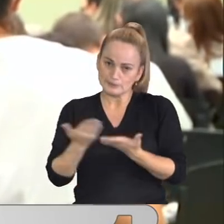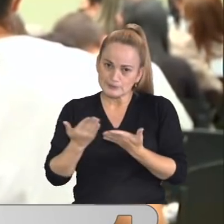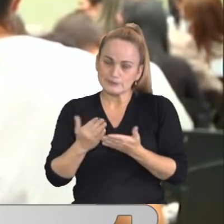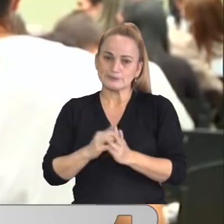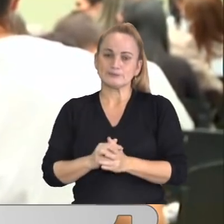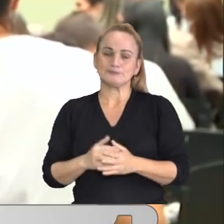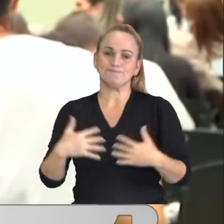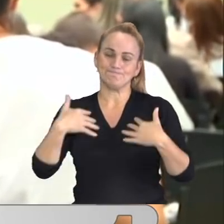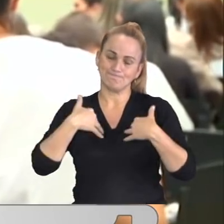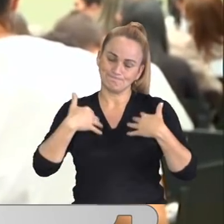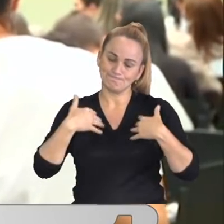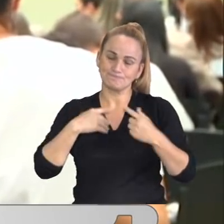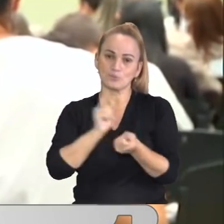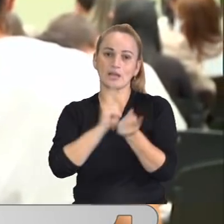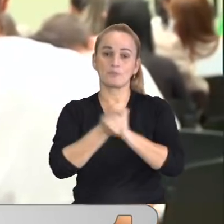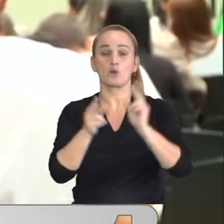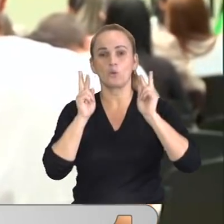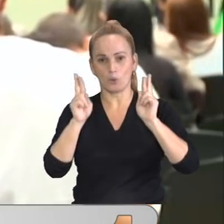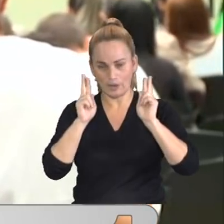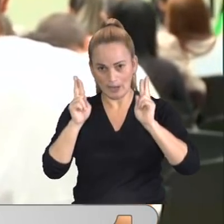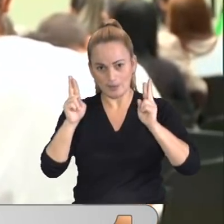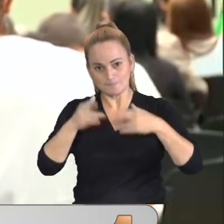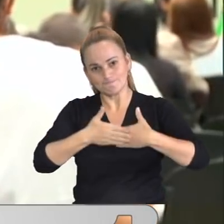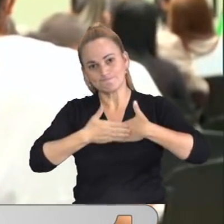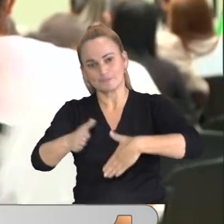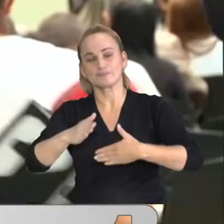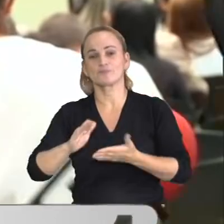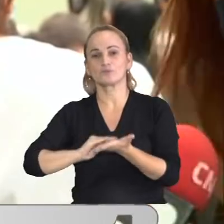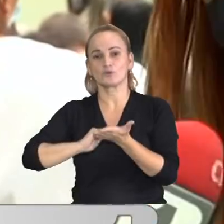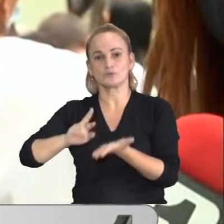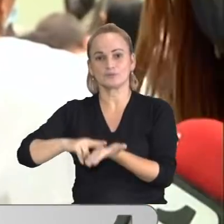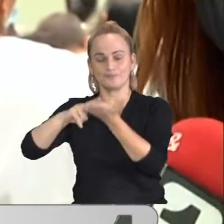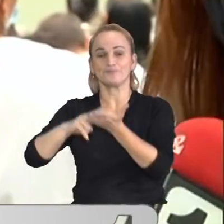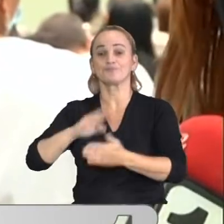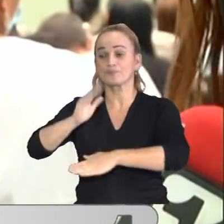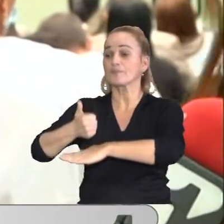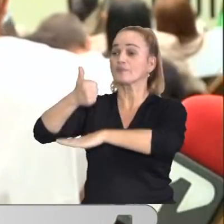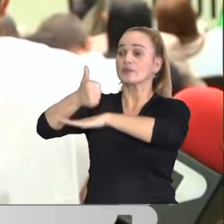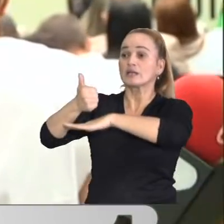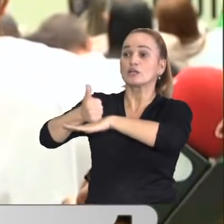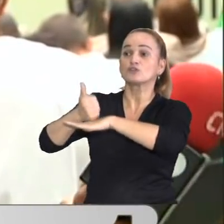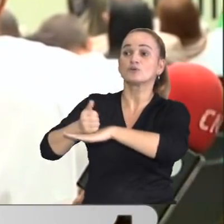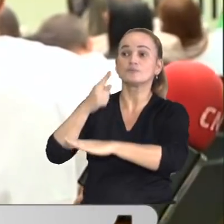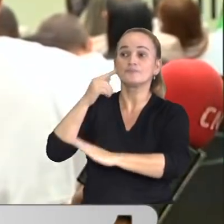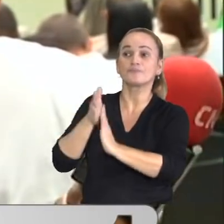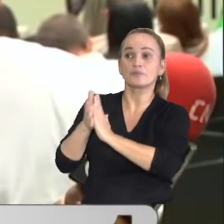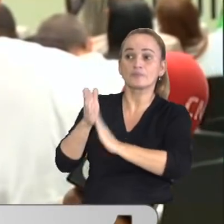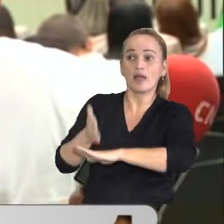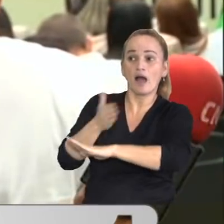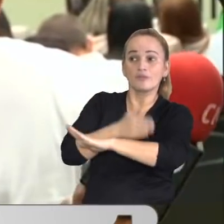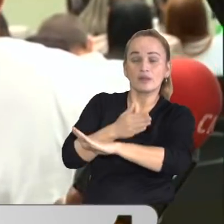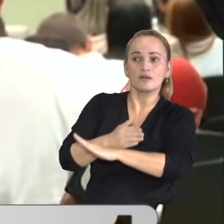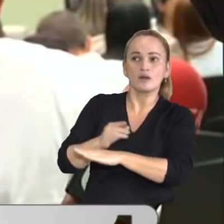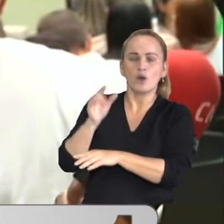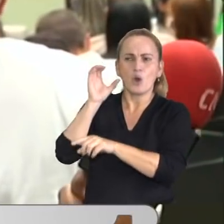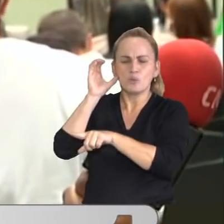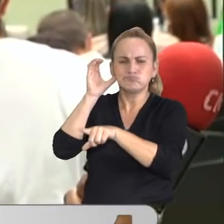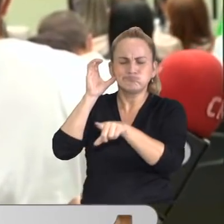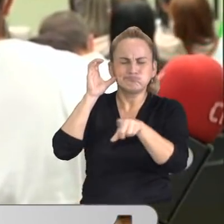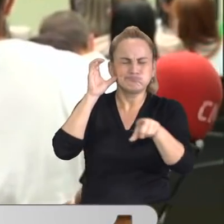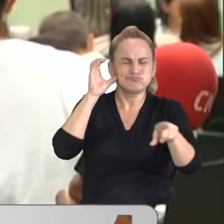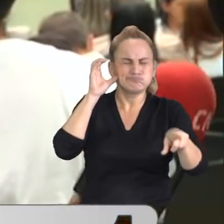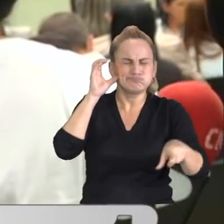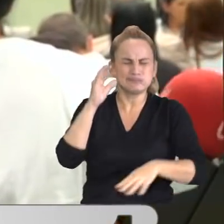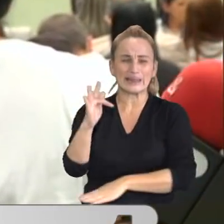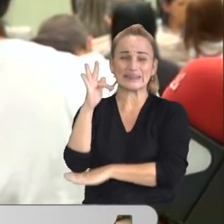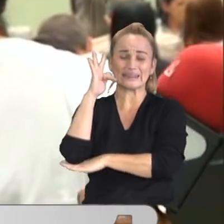delito y que ojalá para que puedan también recibir reparación. Director, justamente hace pocos minutos escuchábamos esos dramáticos